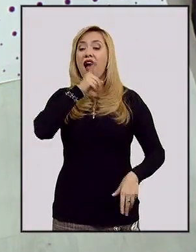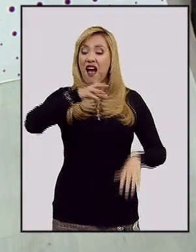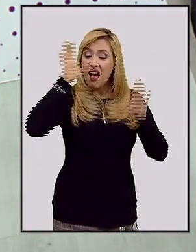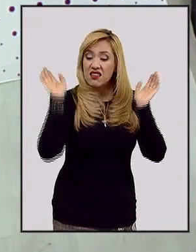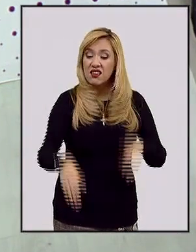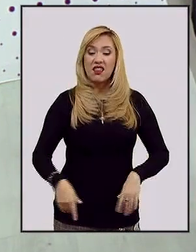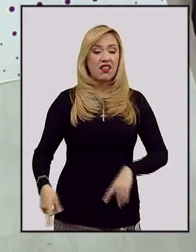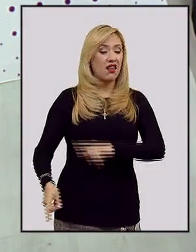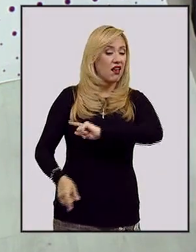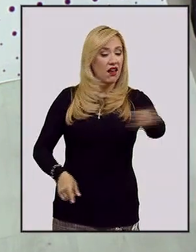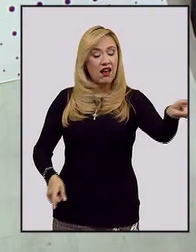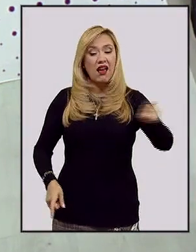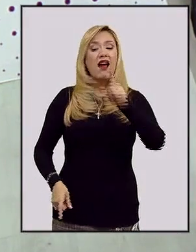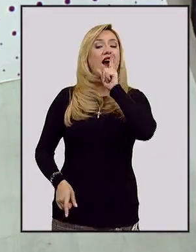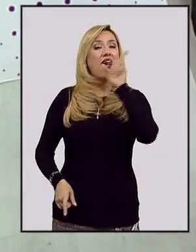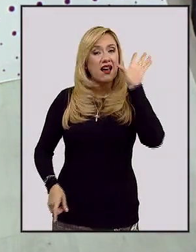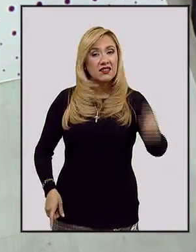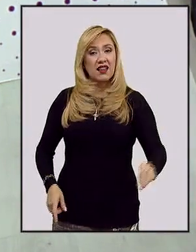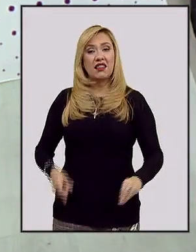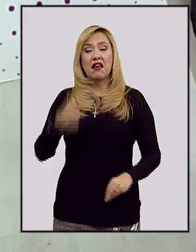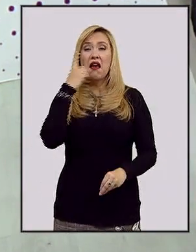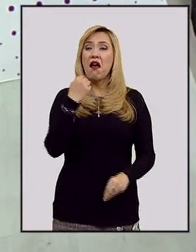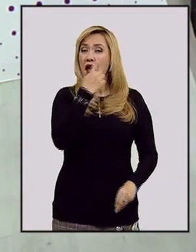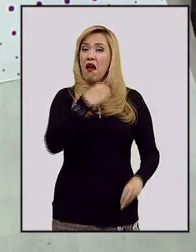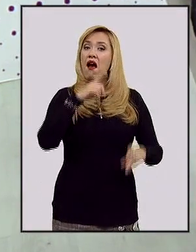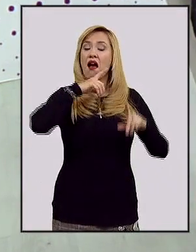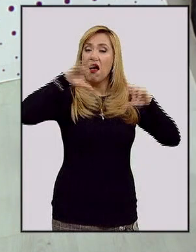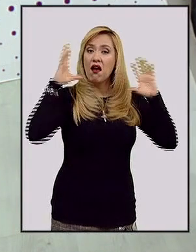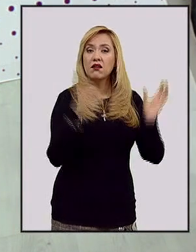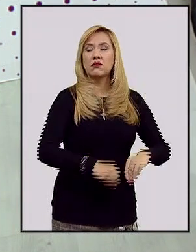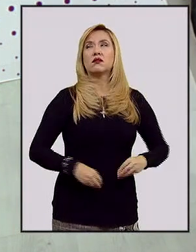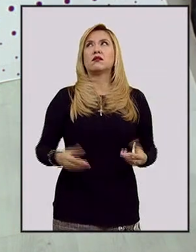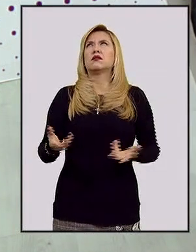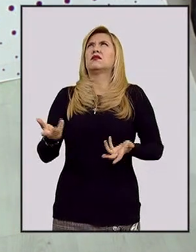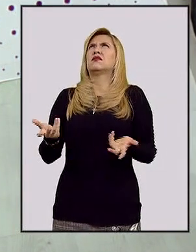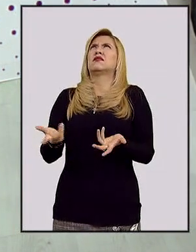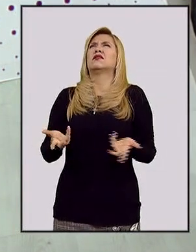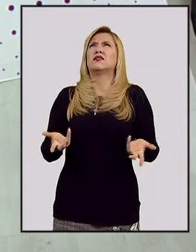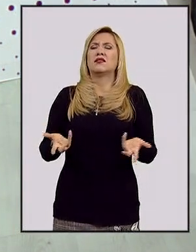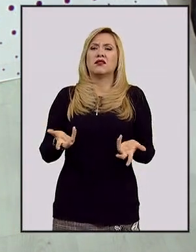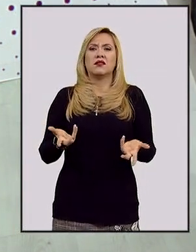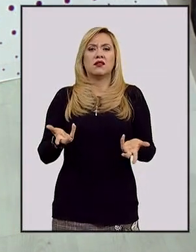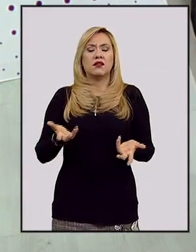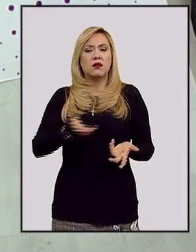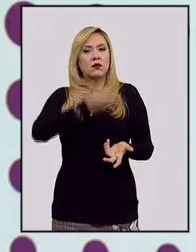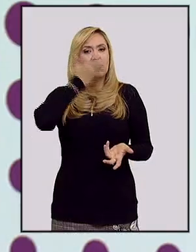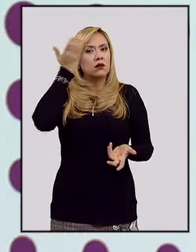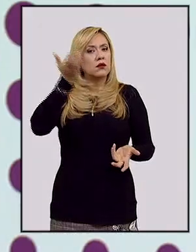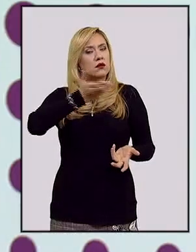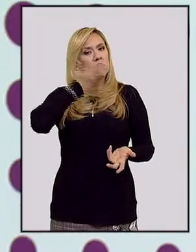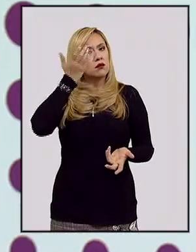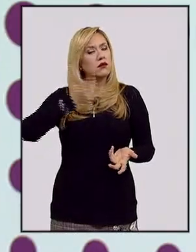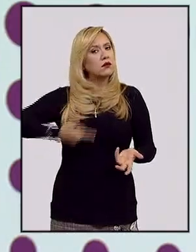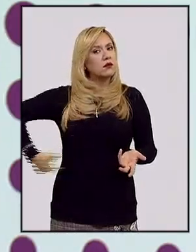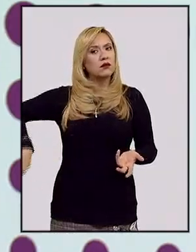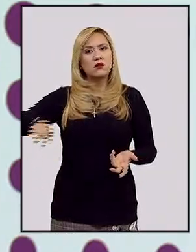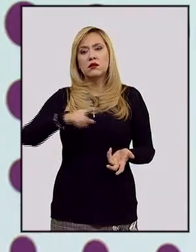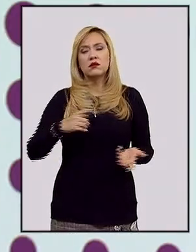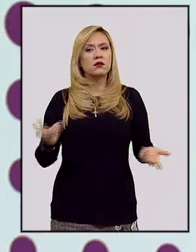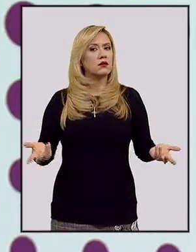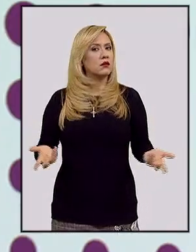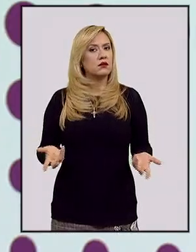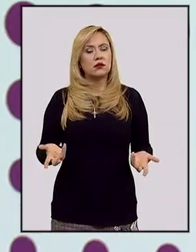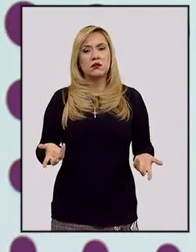pásate para allá, ya deja de gritar, ya deja de llorar. Todas este tipo de prácticas que a lo mejor las respuestas de